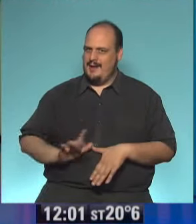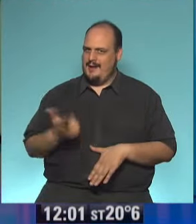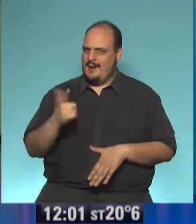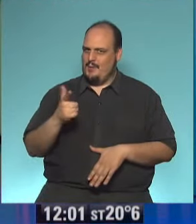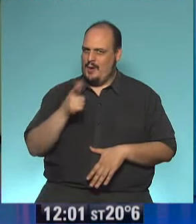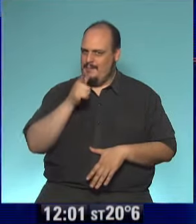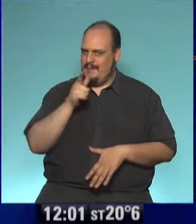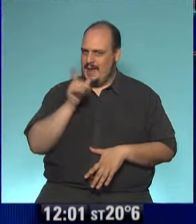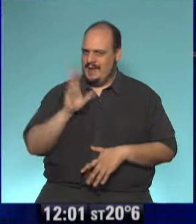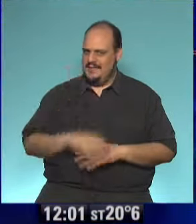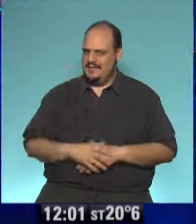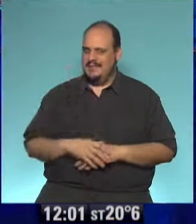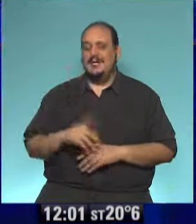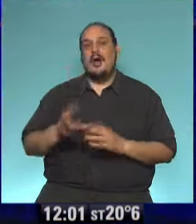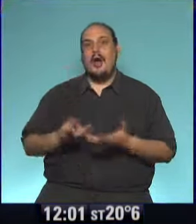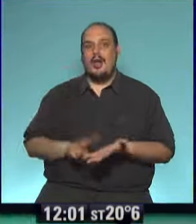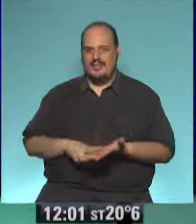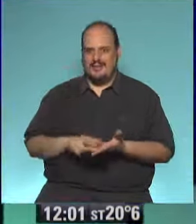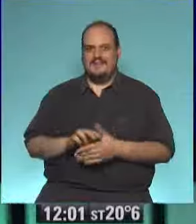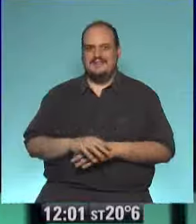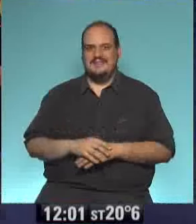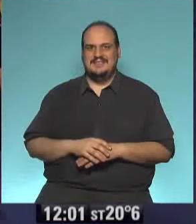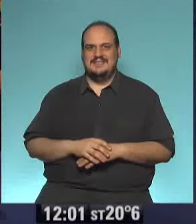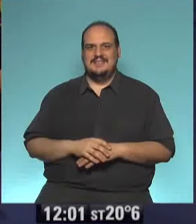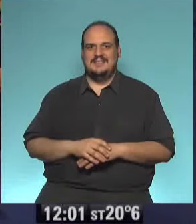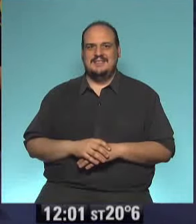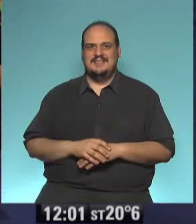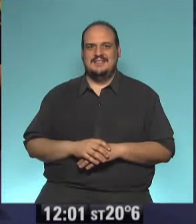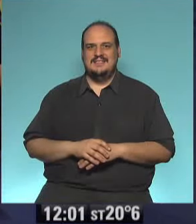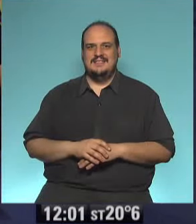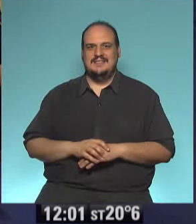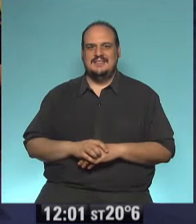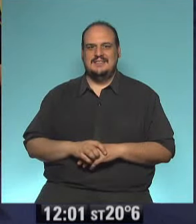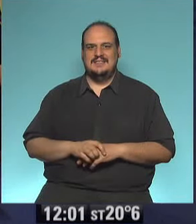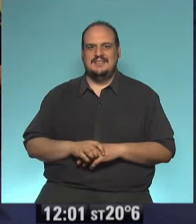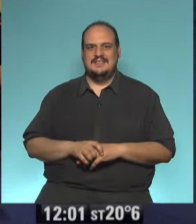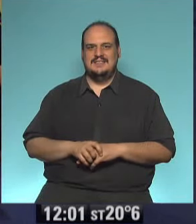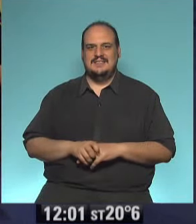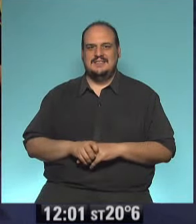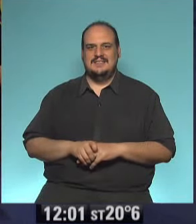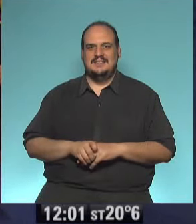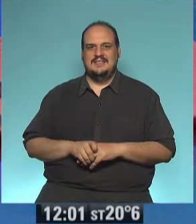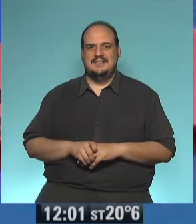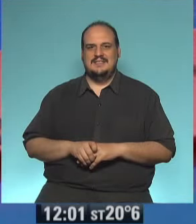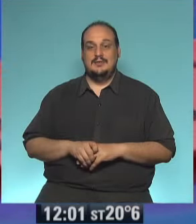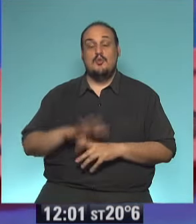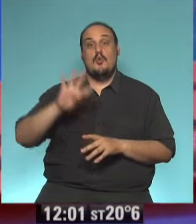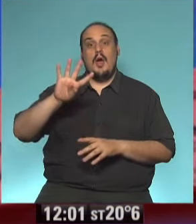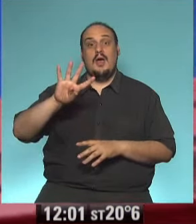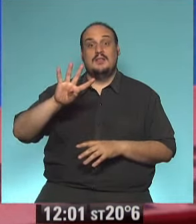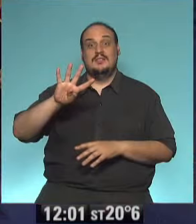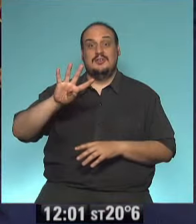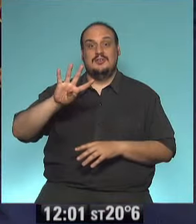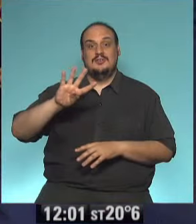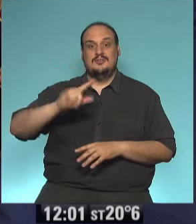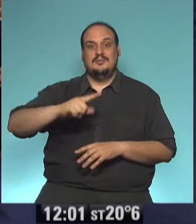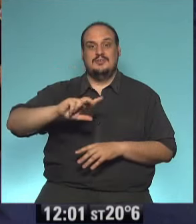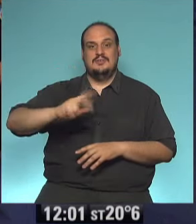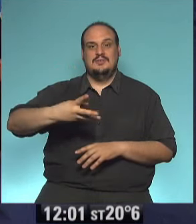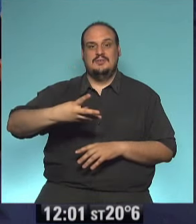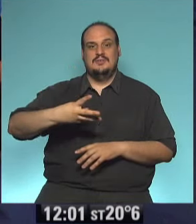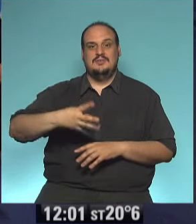ver, seguimos. Vamos. A ver, capaz que caes en alguno. Voy a caer en algo malo. ¡El cuatro! Un,